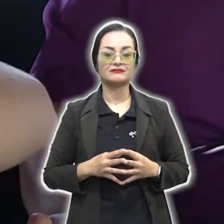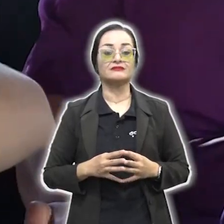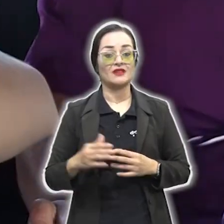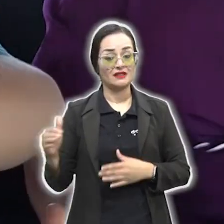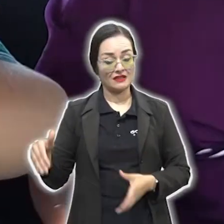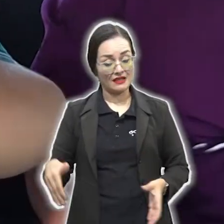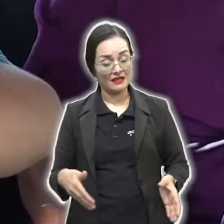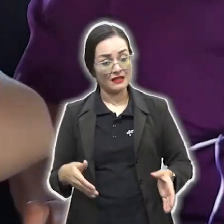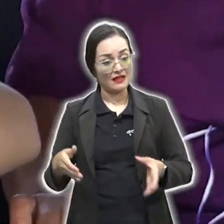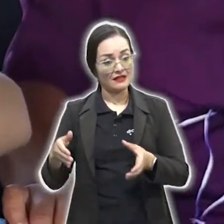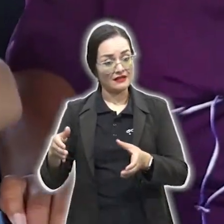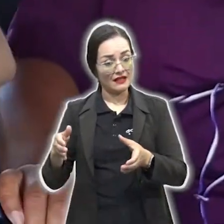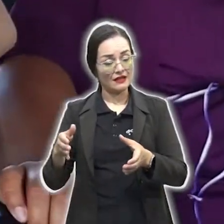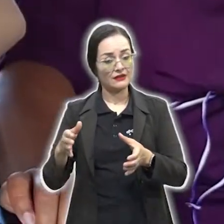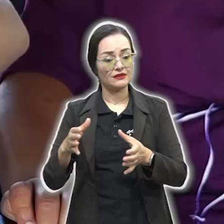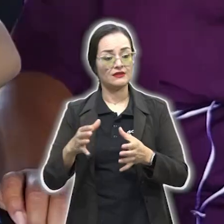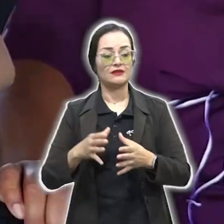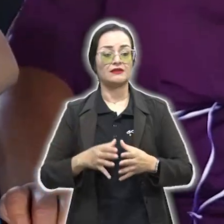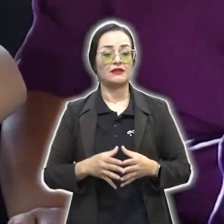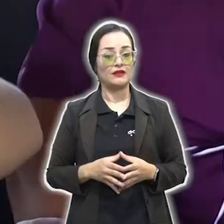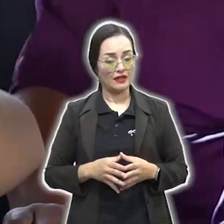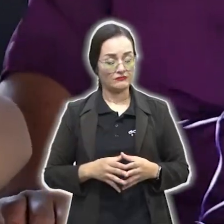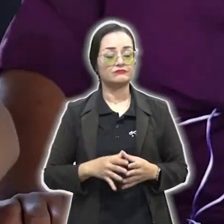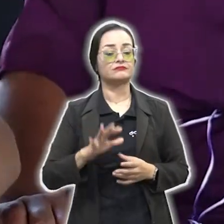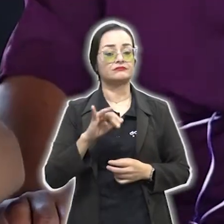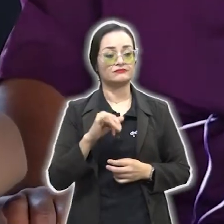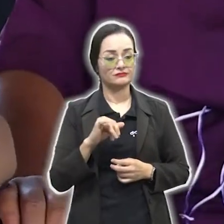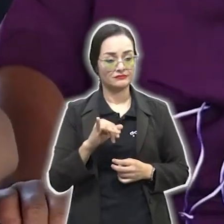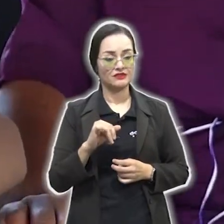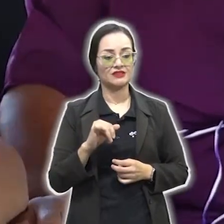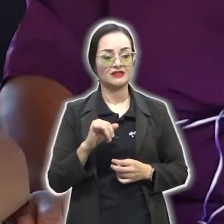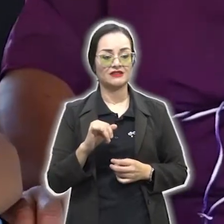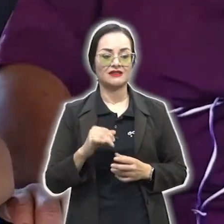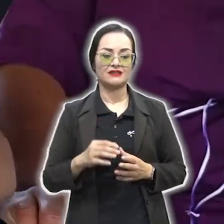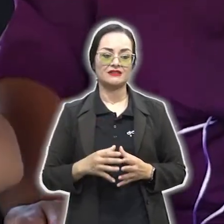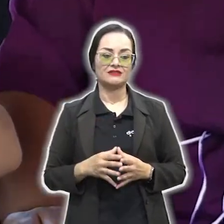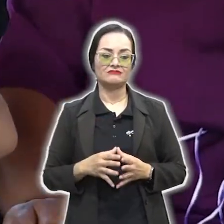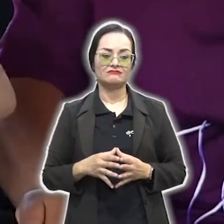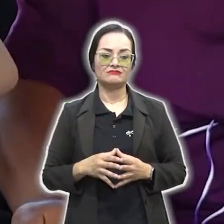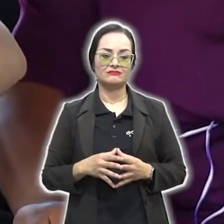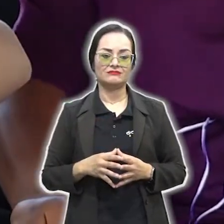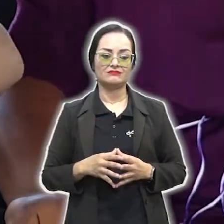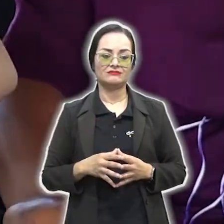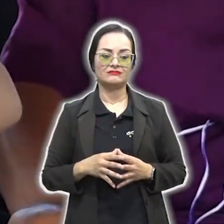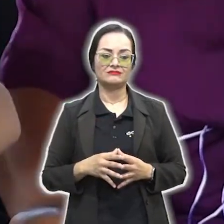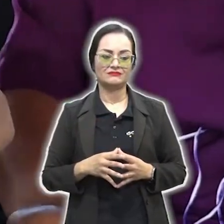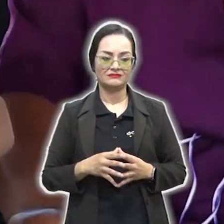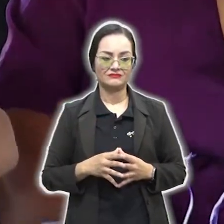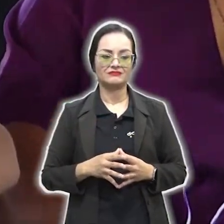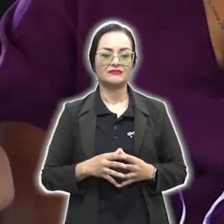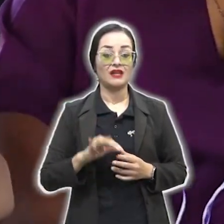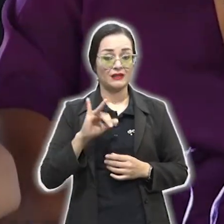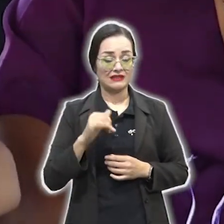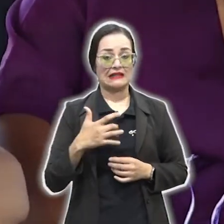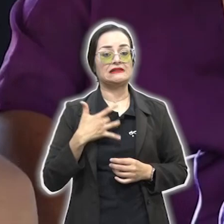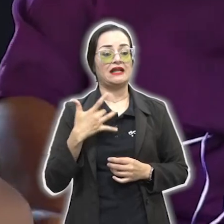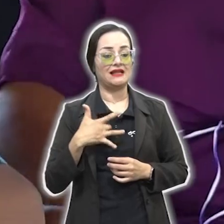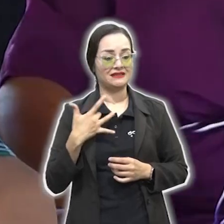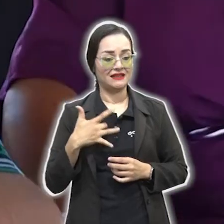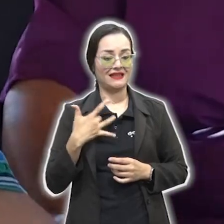De la colonia 22 de noviembre. Sí, entonces para mi abuela también, porque luego se siente.